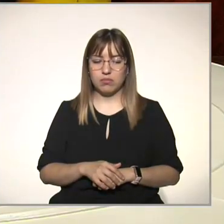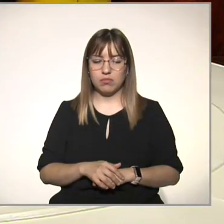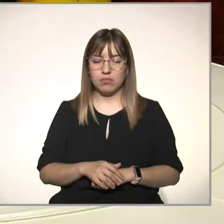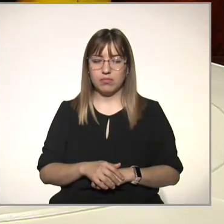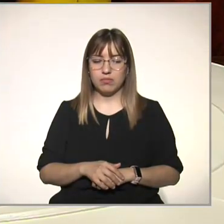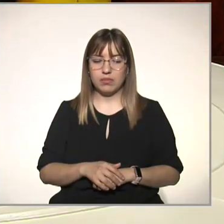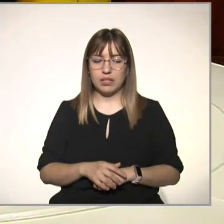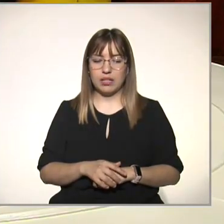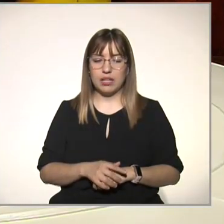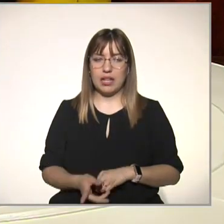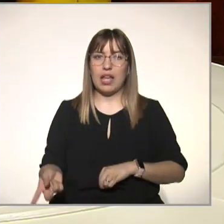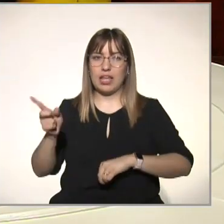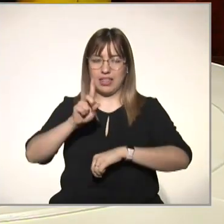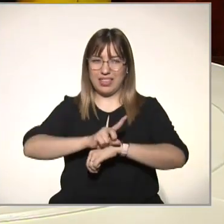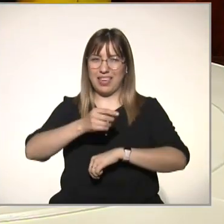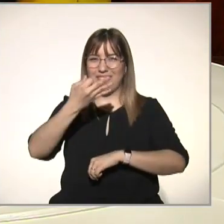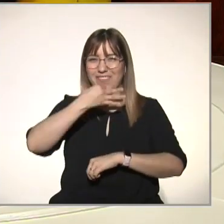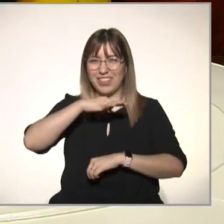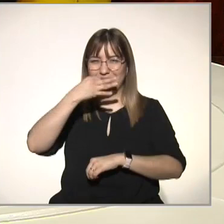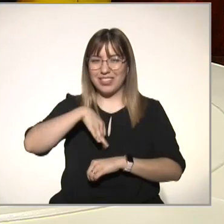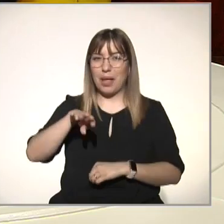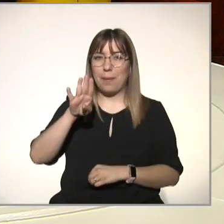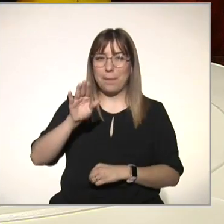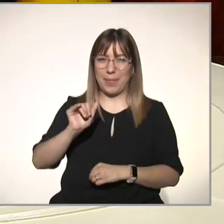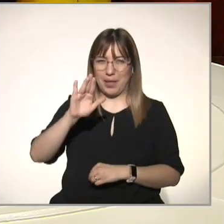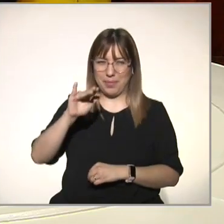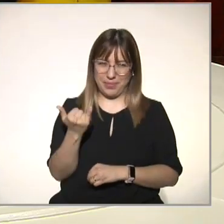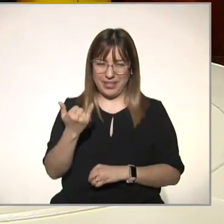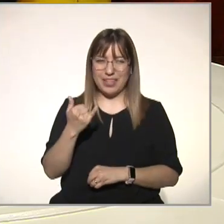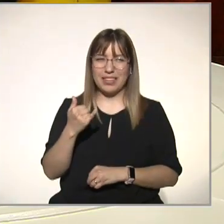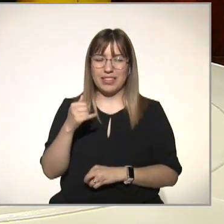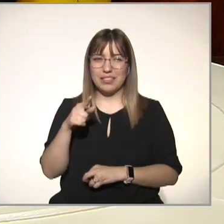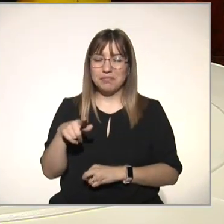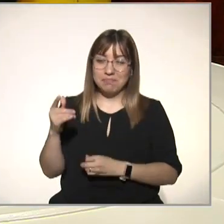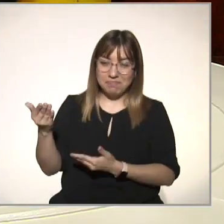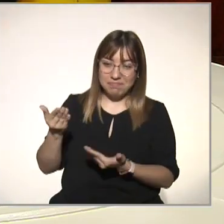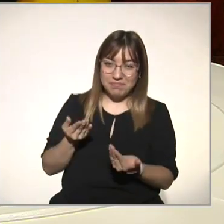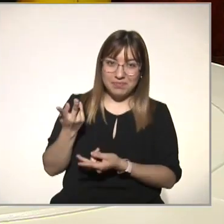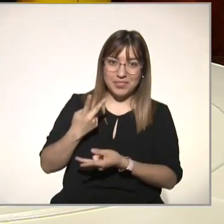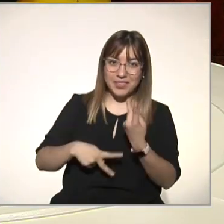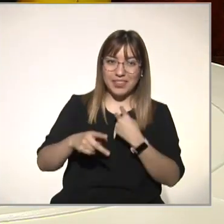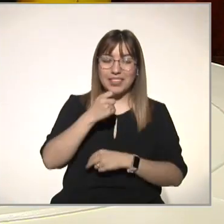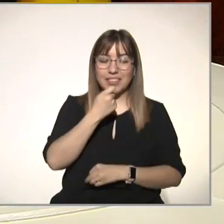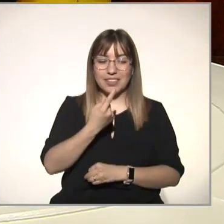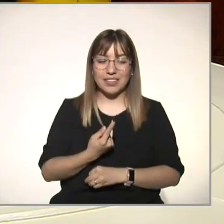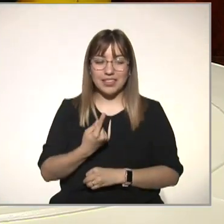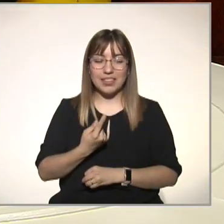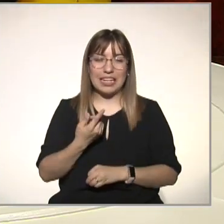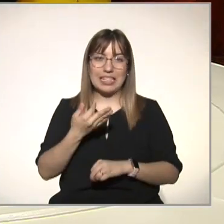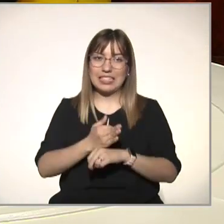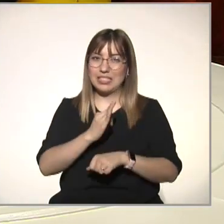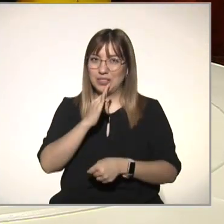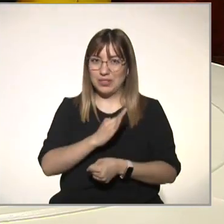día que estamos recibiendo a estos bebés con estos géneros, incluso ahora ya hay fiestas de género, está bien chistoso